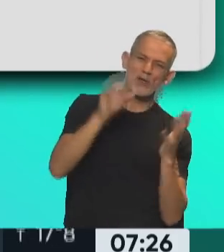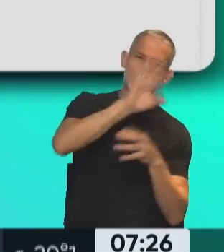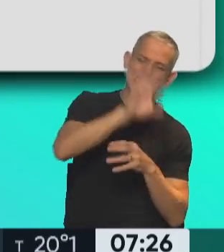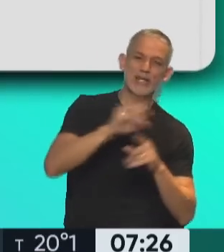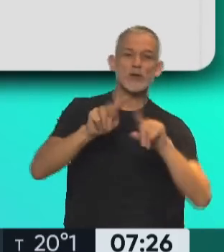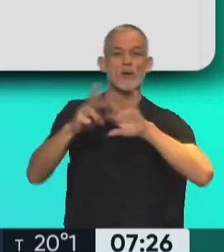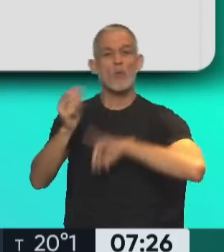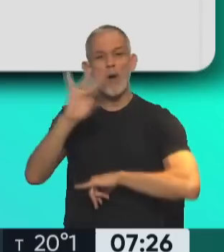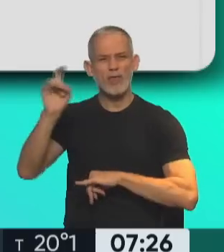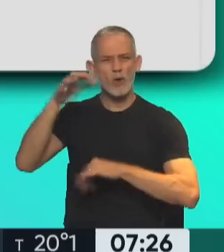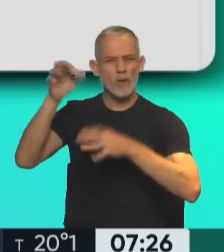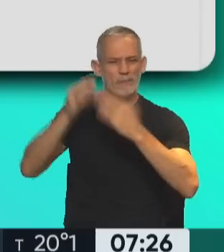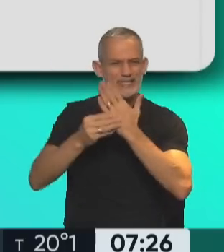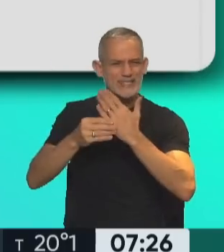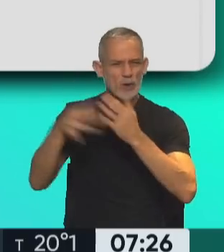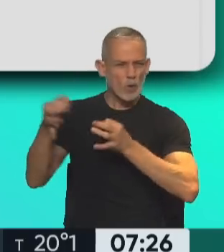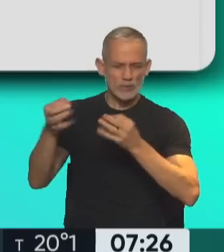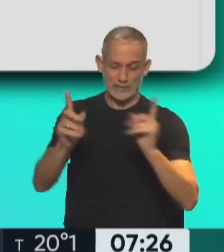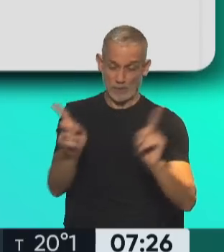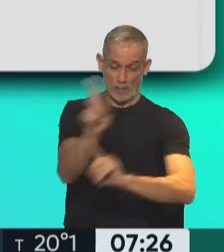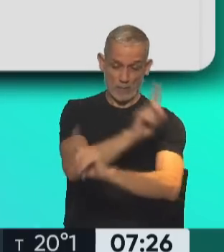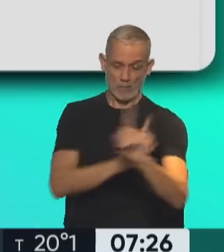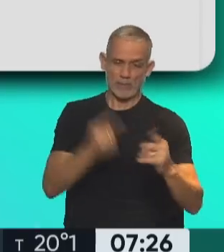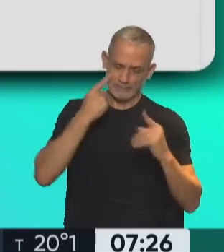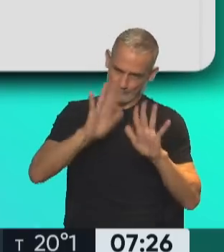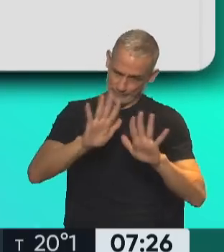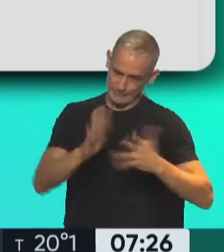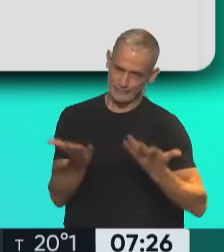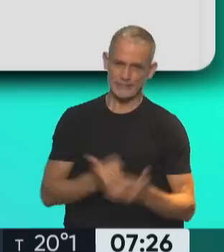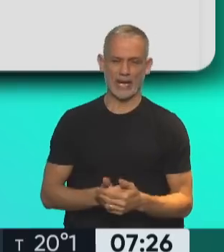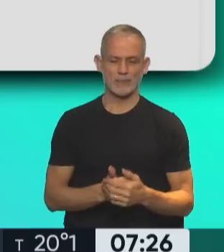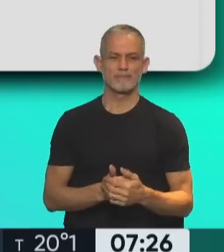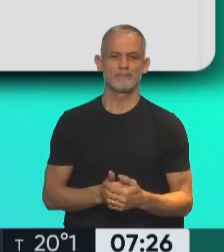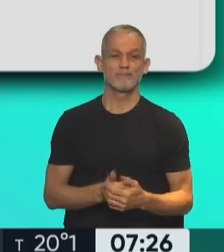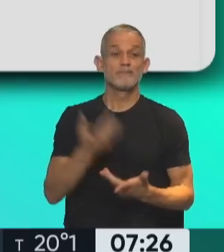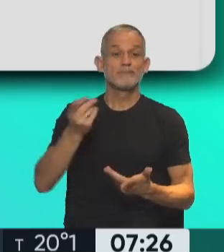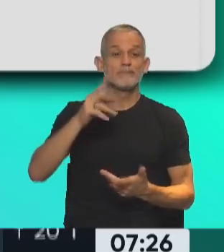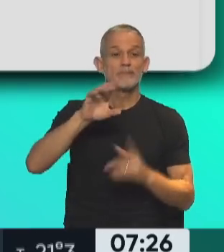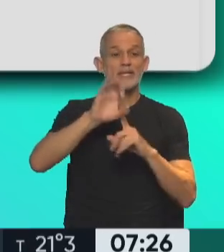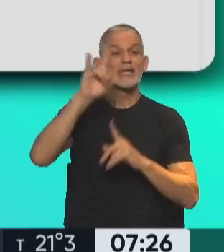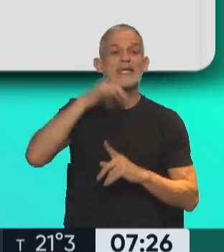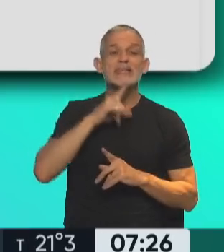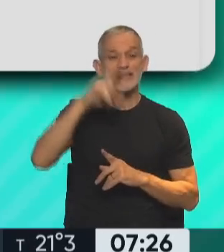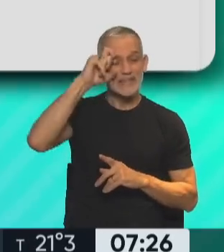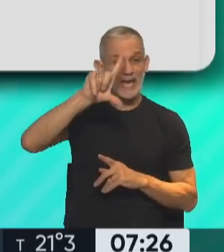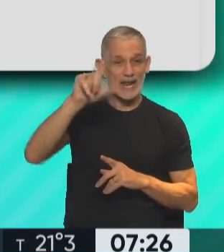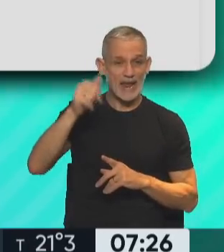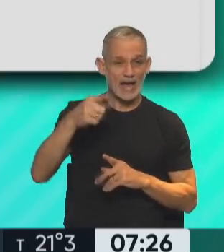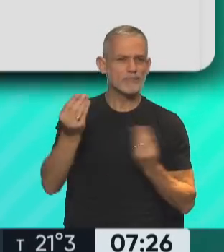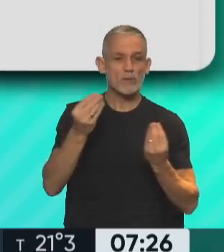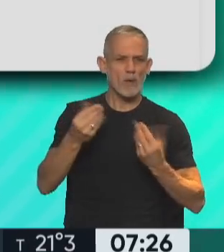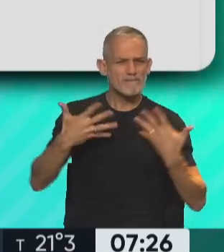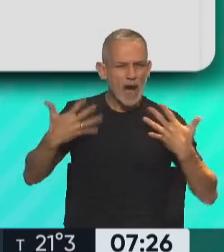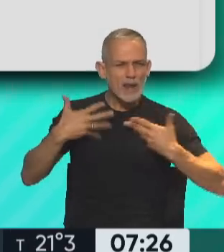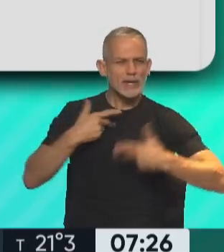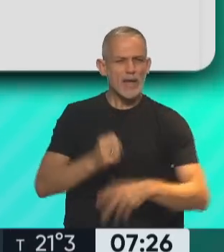el Ministerio de Justicia. Bueno, veremos cómo sigue toda esta historia. Ricardo Quintela, recibo con gran